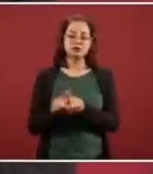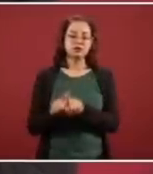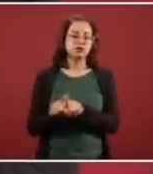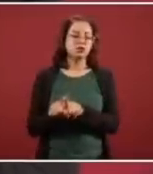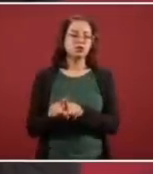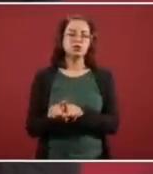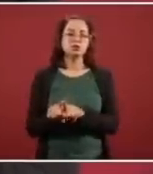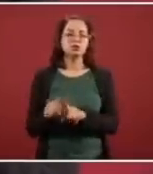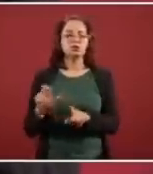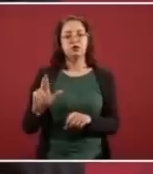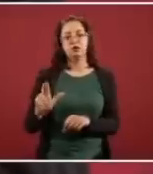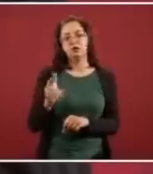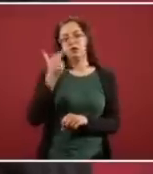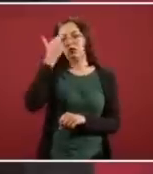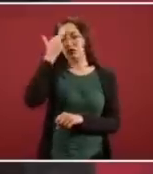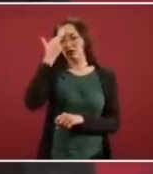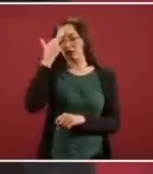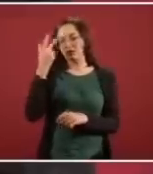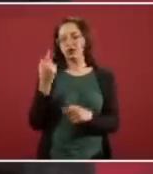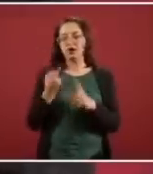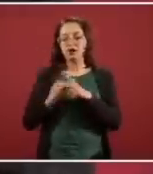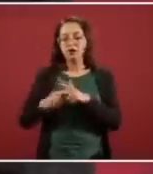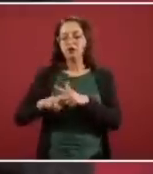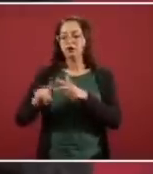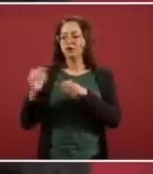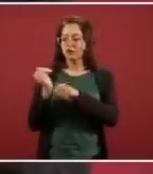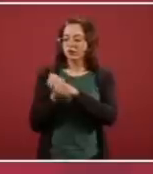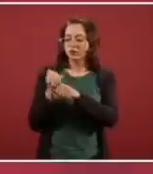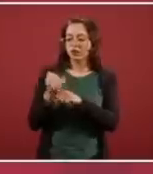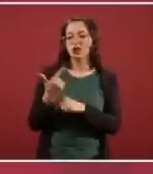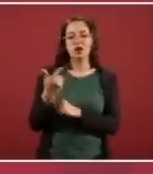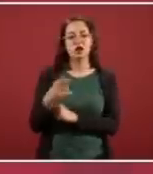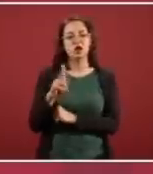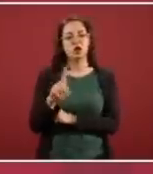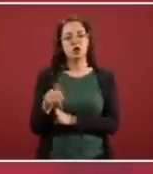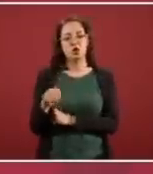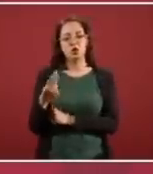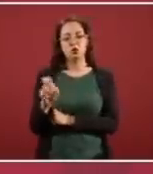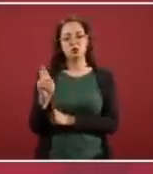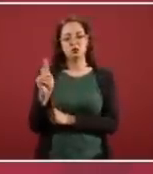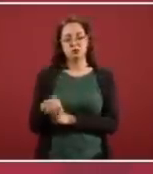inició lo de Guzmán Loera.